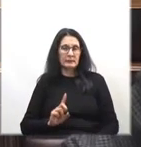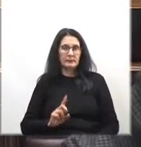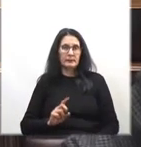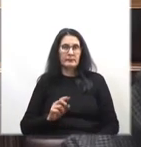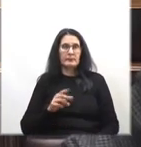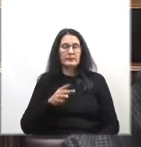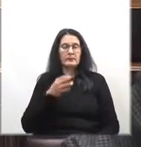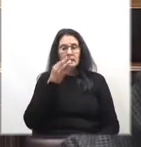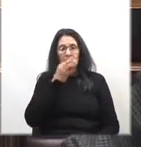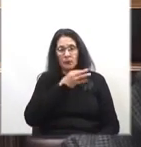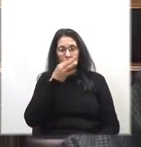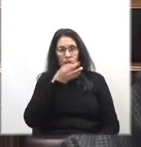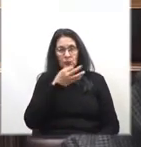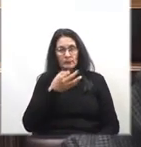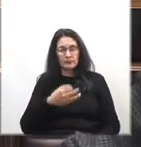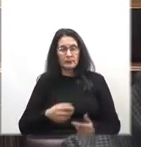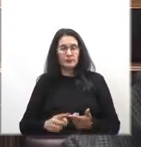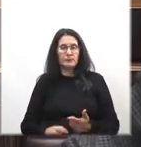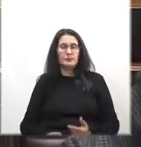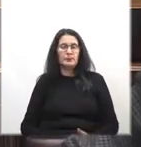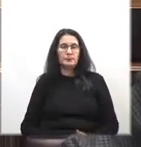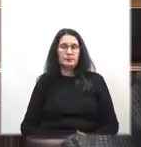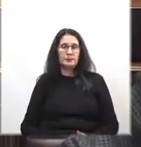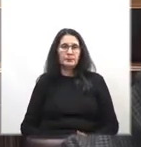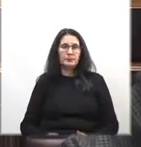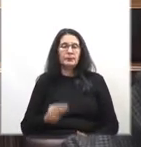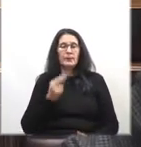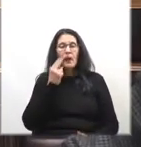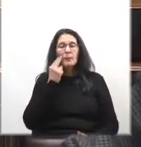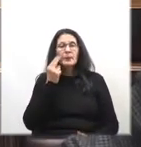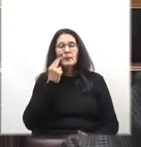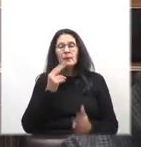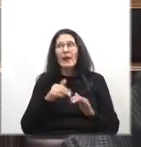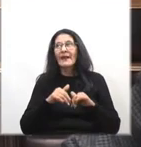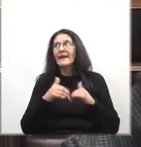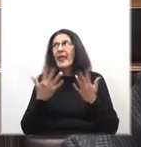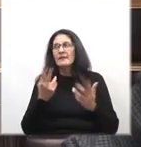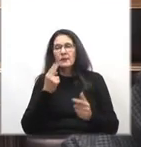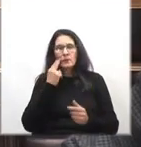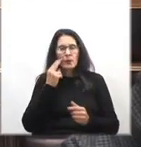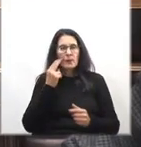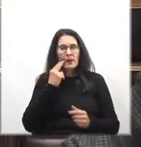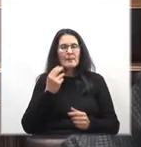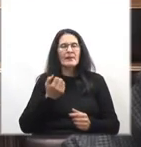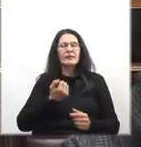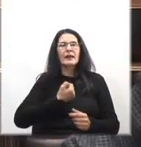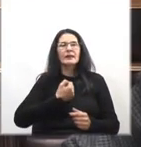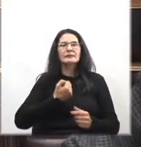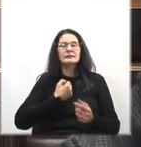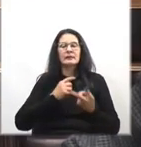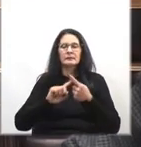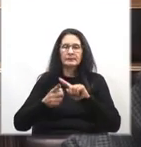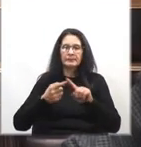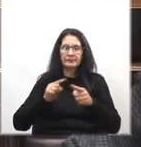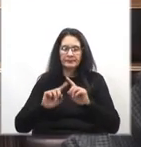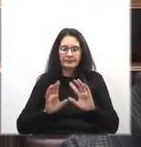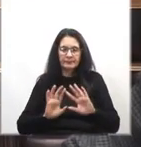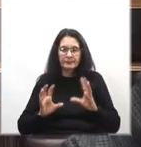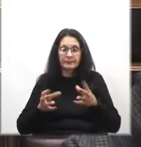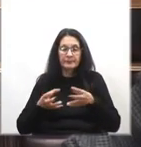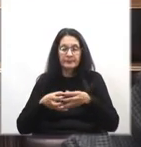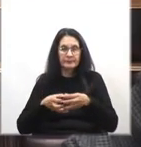al consumismo, al grave problema del crimen organizado, con sus determinantes